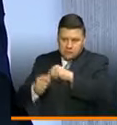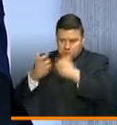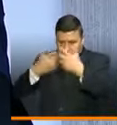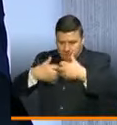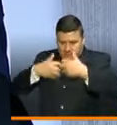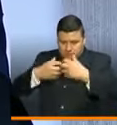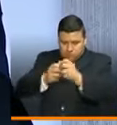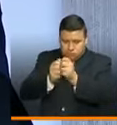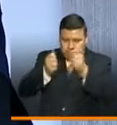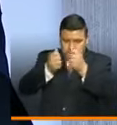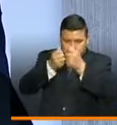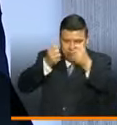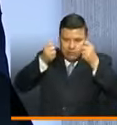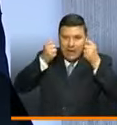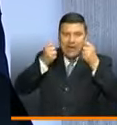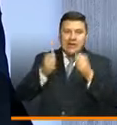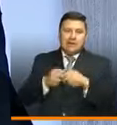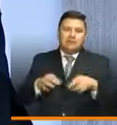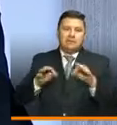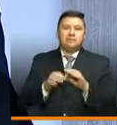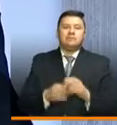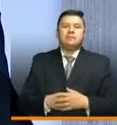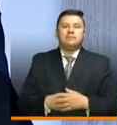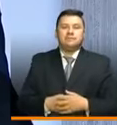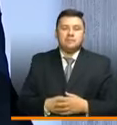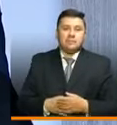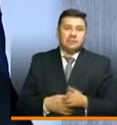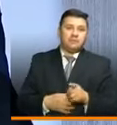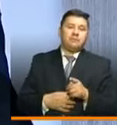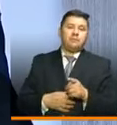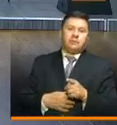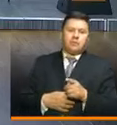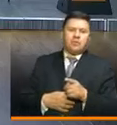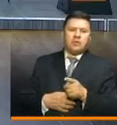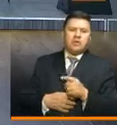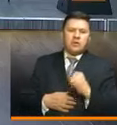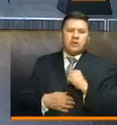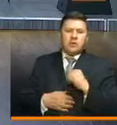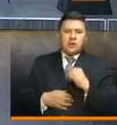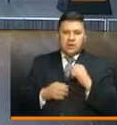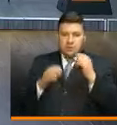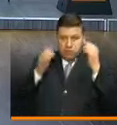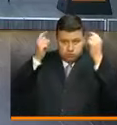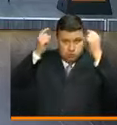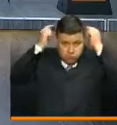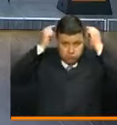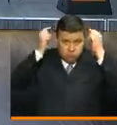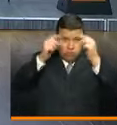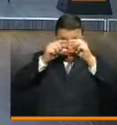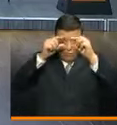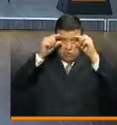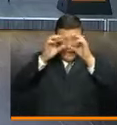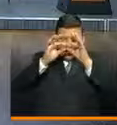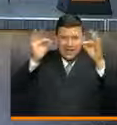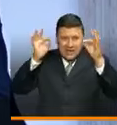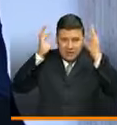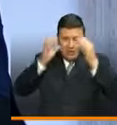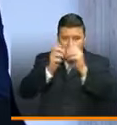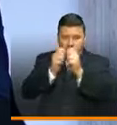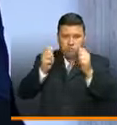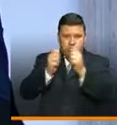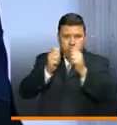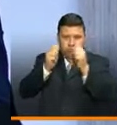base para esta materia prima. También tiene unos cordones de ajuste que están hechos en un hilo